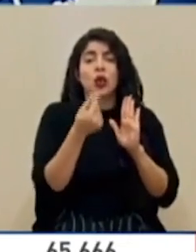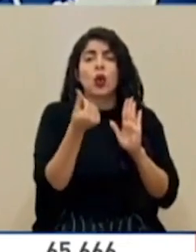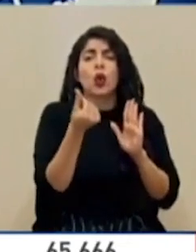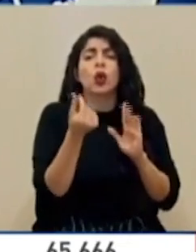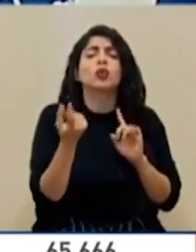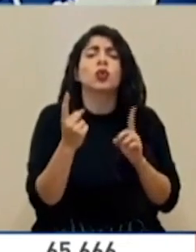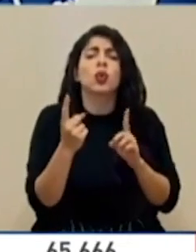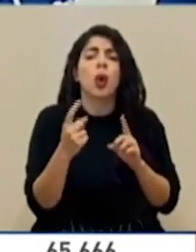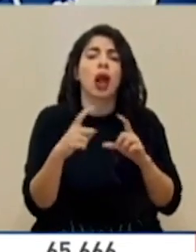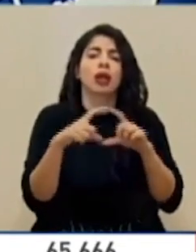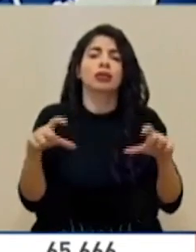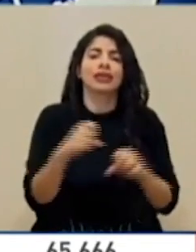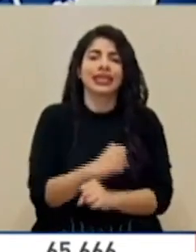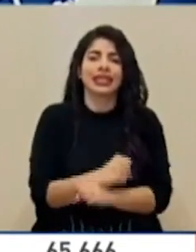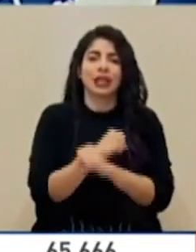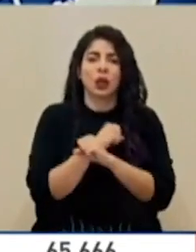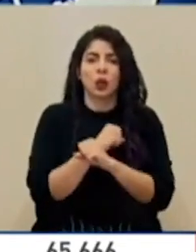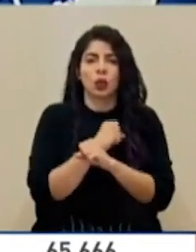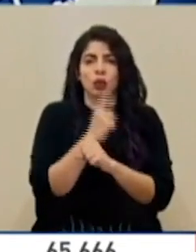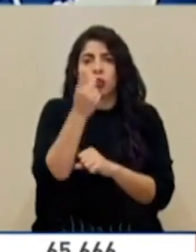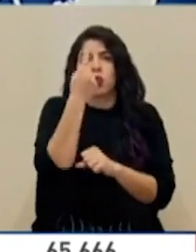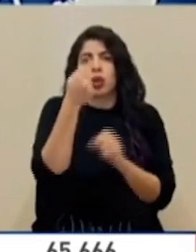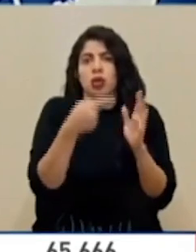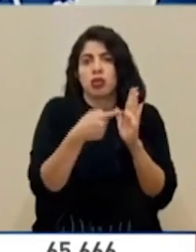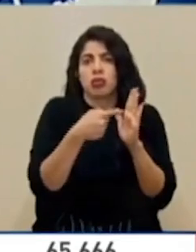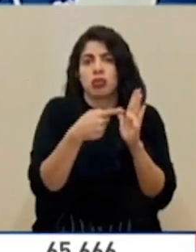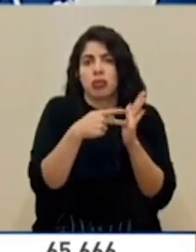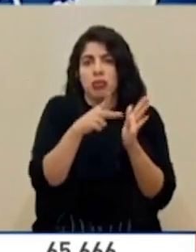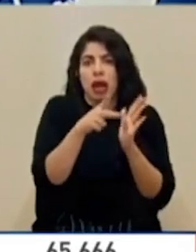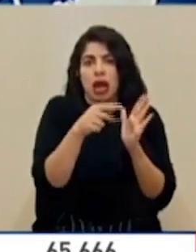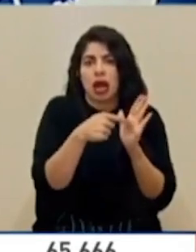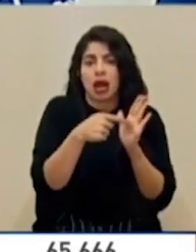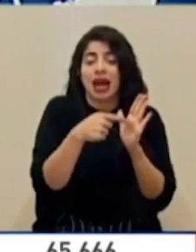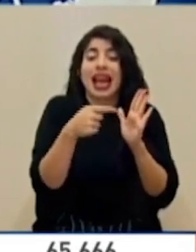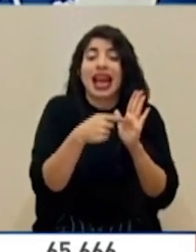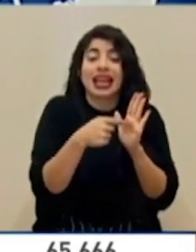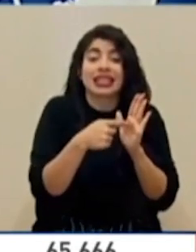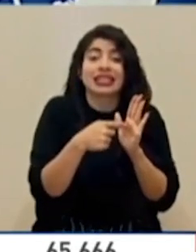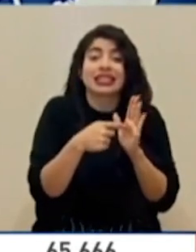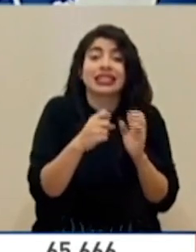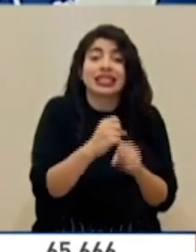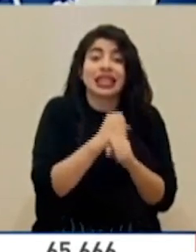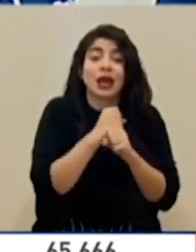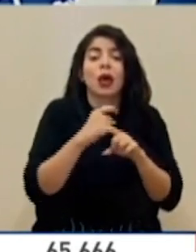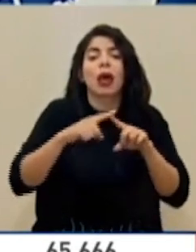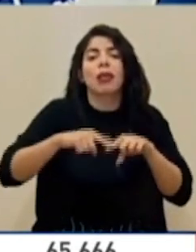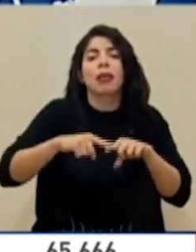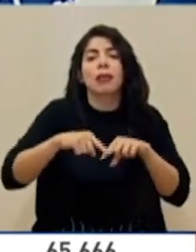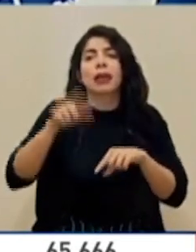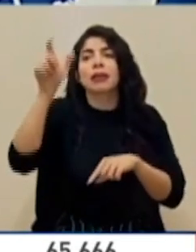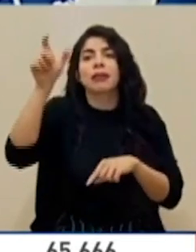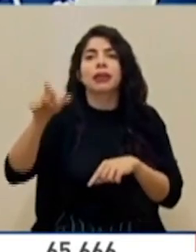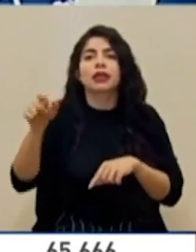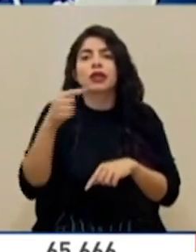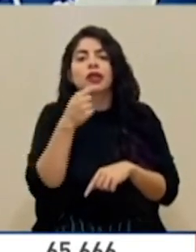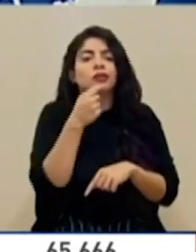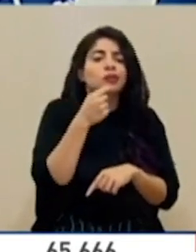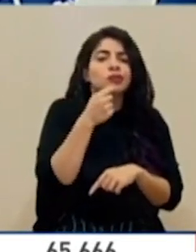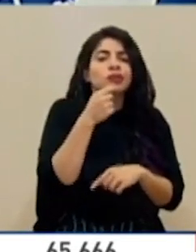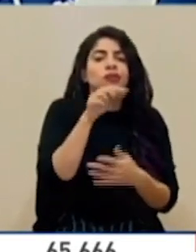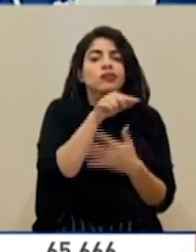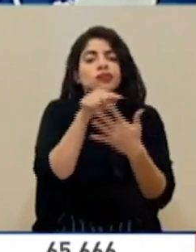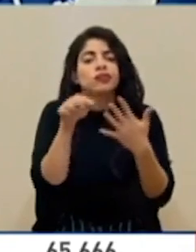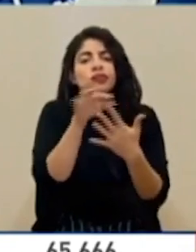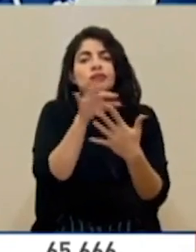el seguro. Y también es muy distinto dependiendo de la opción por el que el turista opte. Hemos